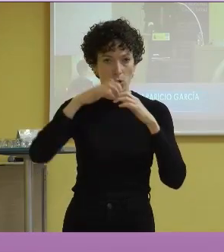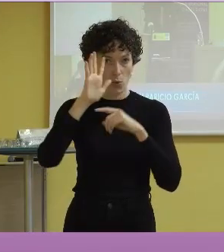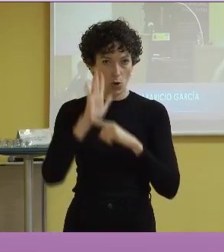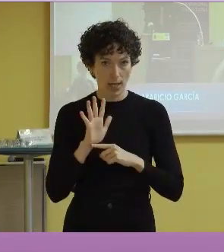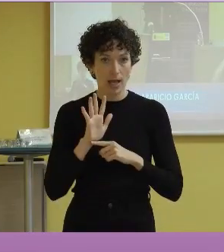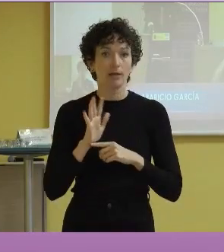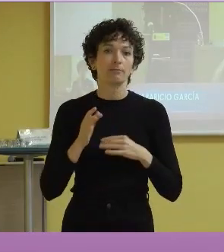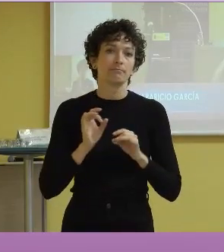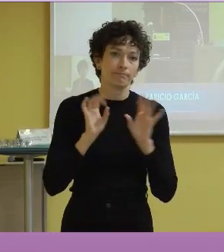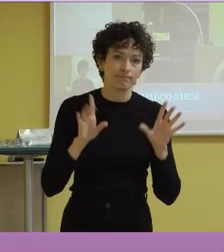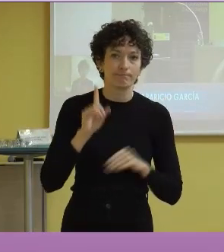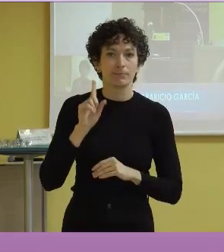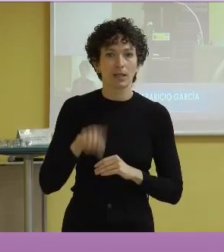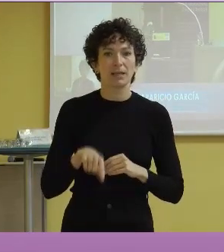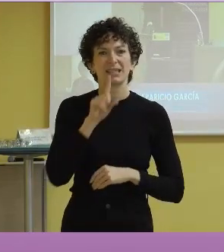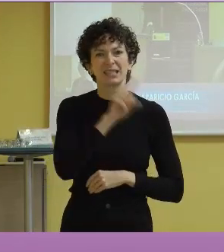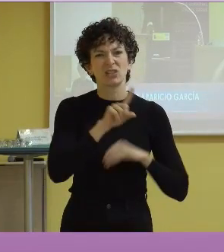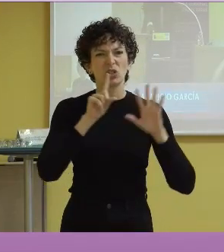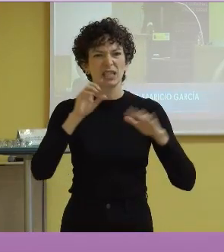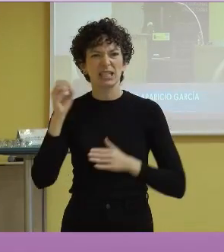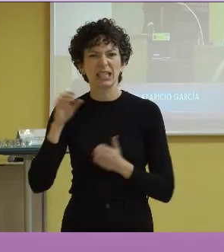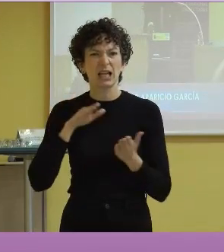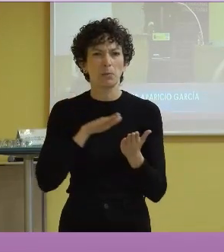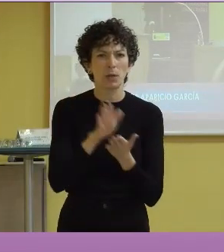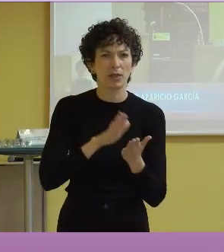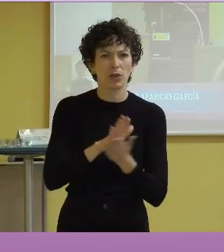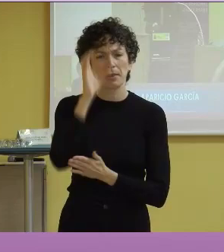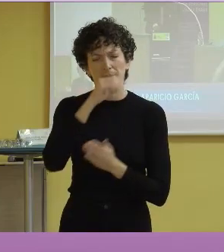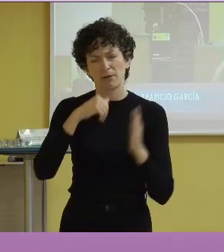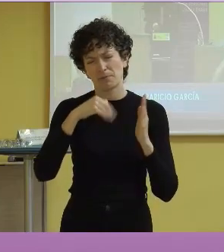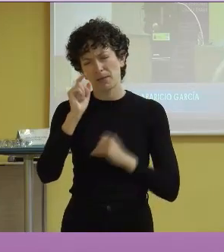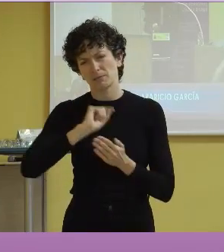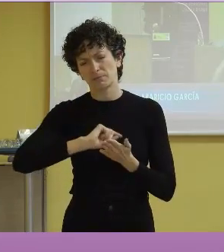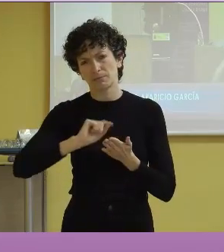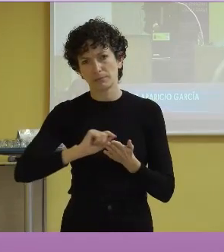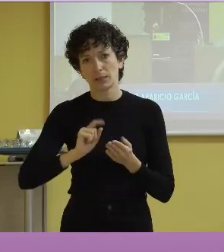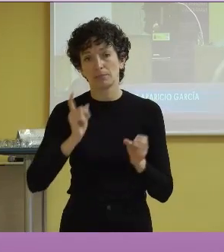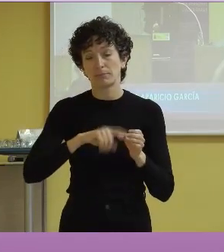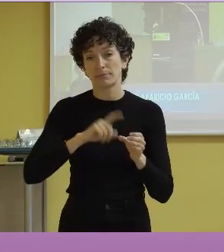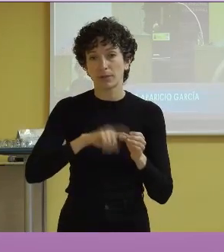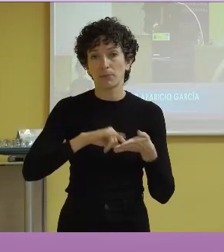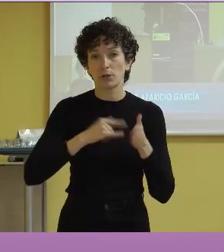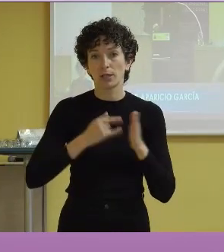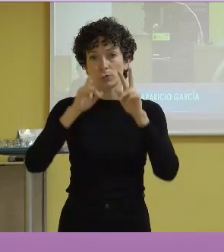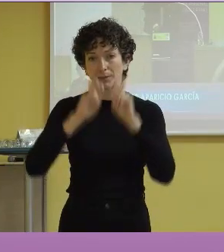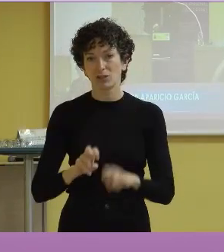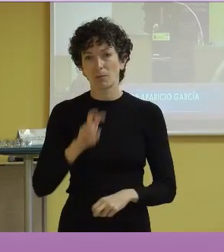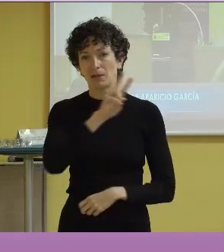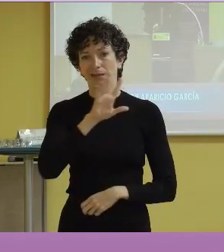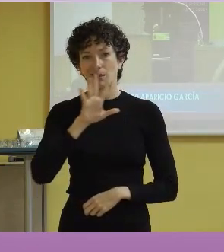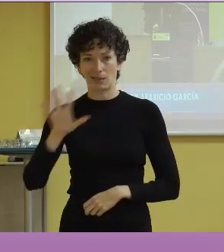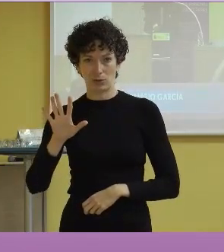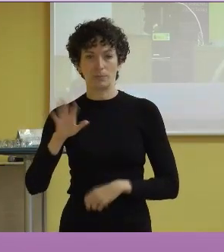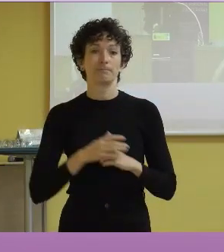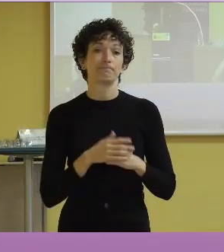podía ser de otra manera, autor de más de 160 publicaciones científicas con participación en 25 proyectos de investigación. Así